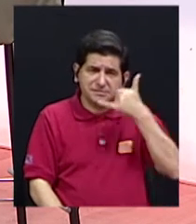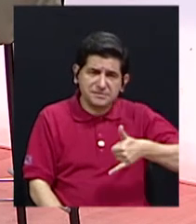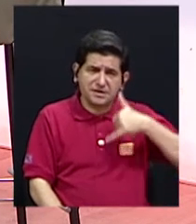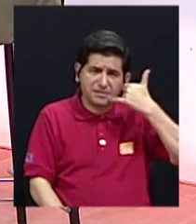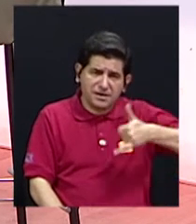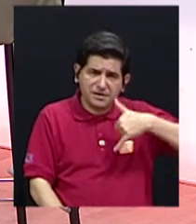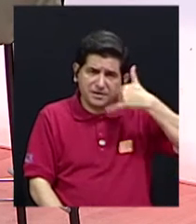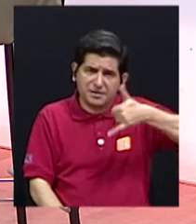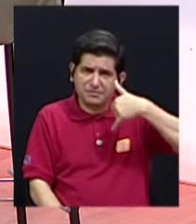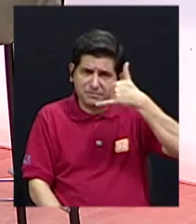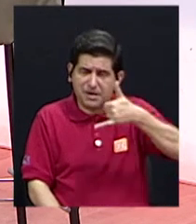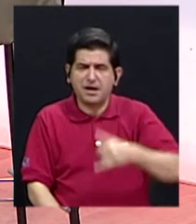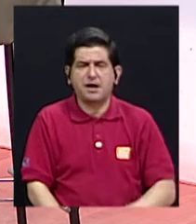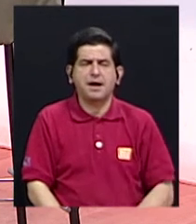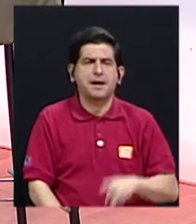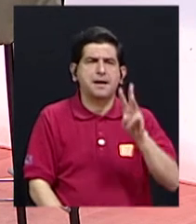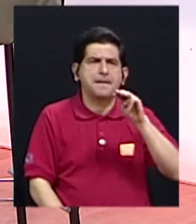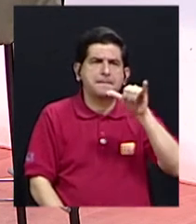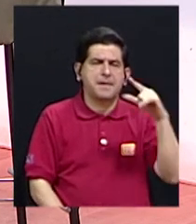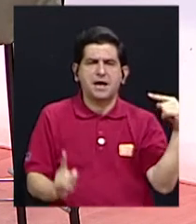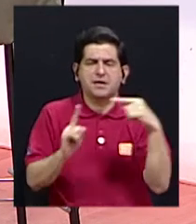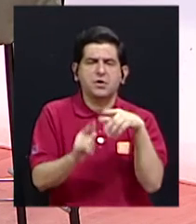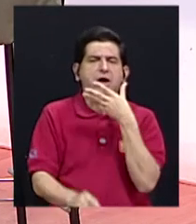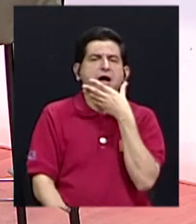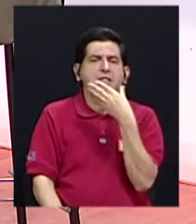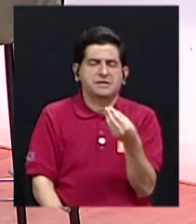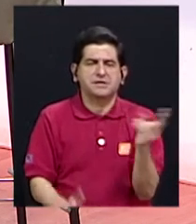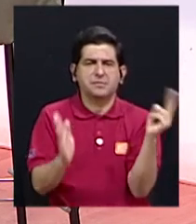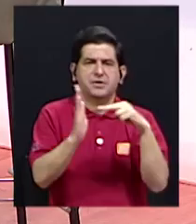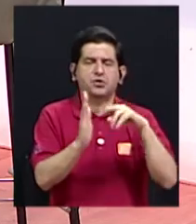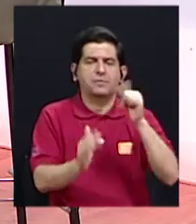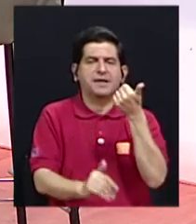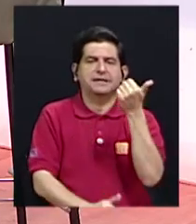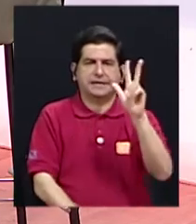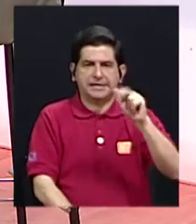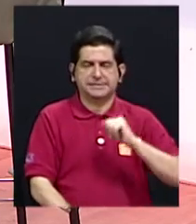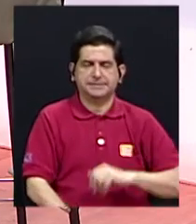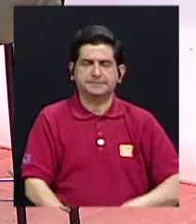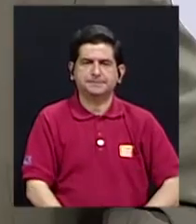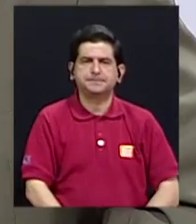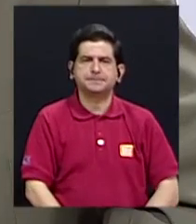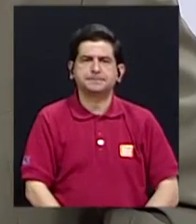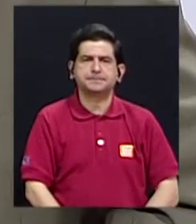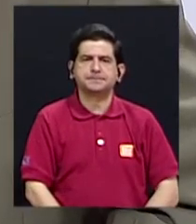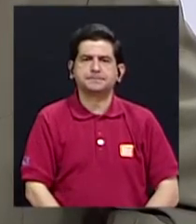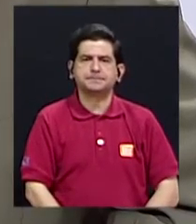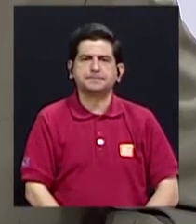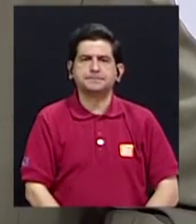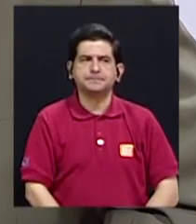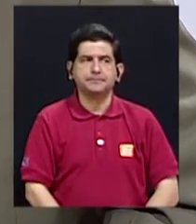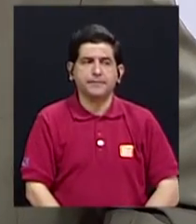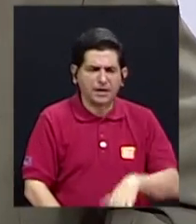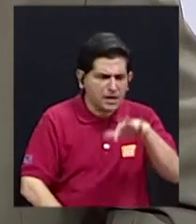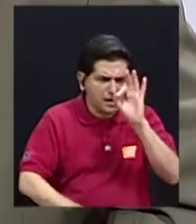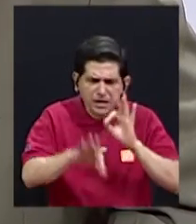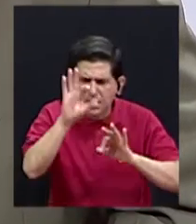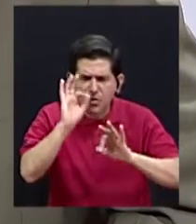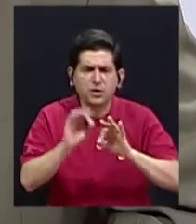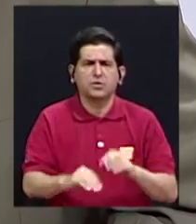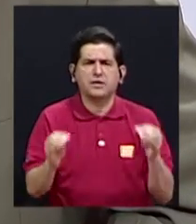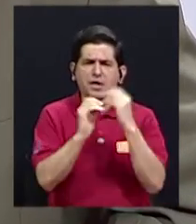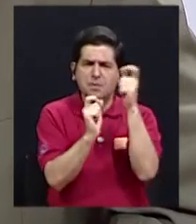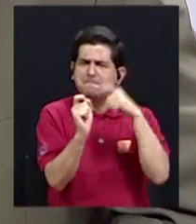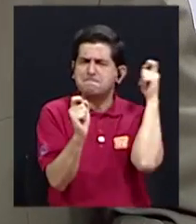llamadas telefónicas que fueron entre mayo y diciembre del 2013 y en los hallazgos más